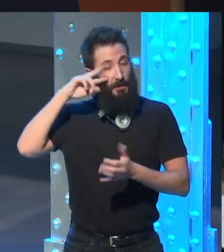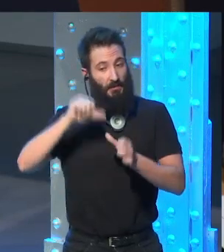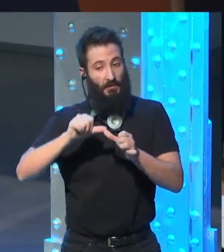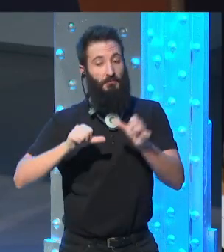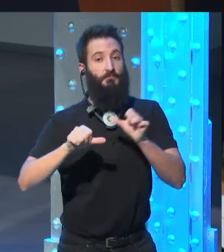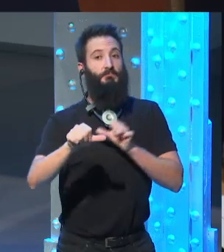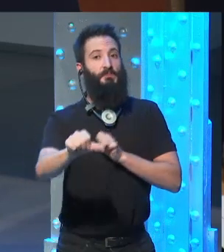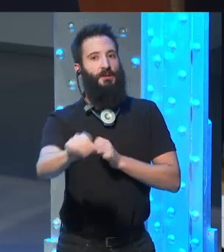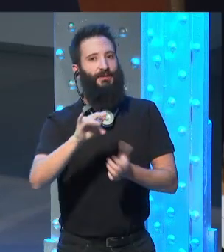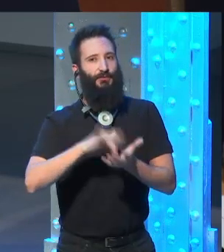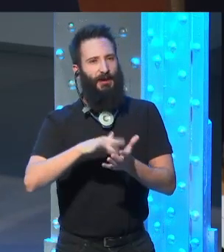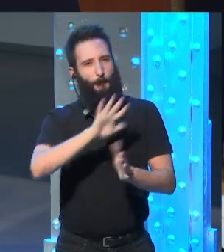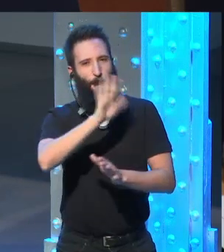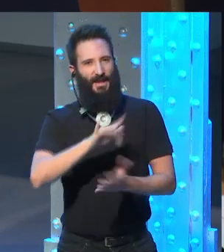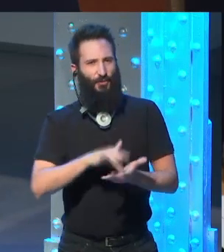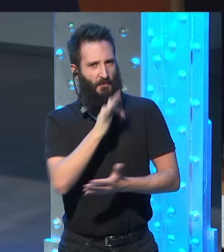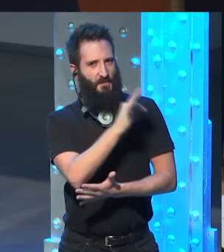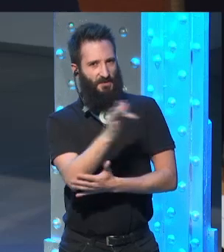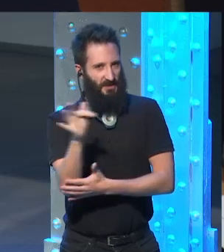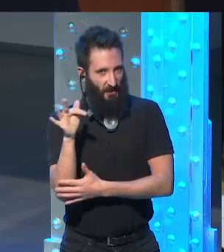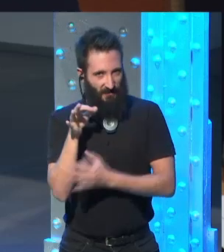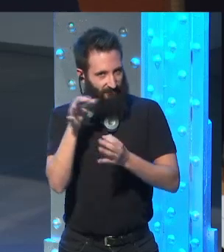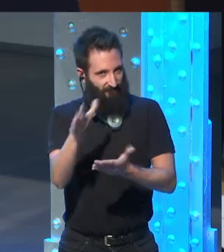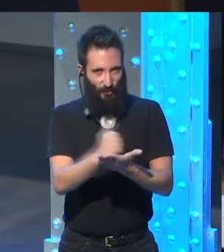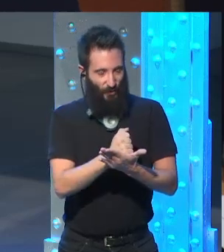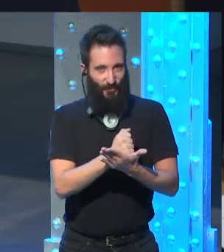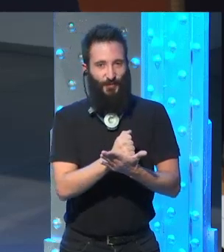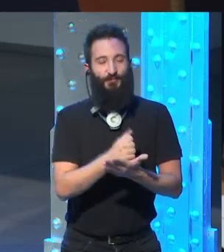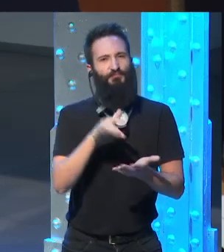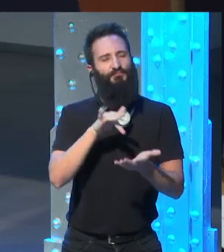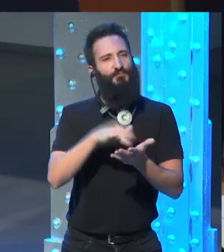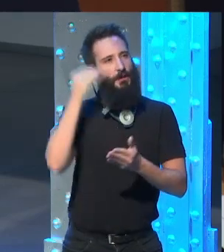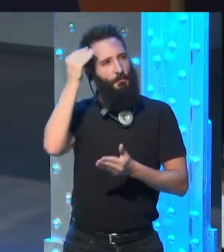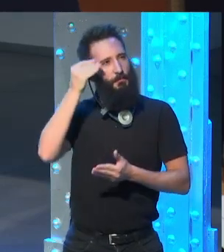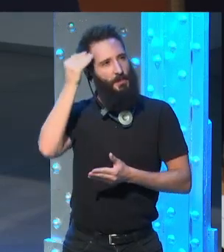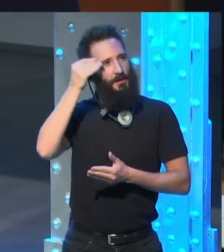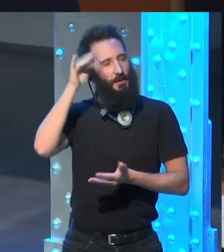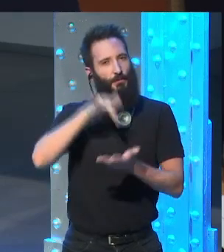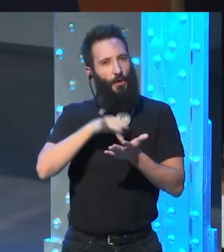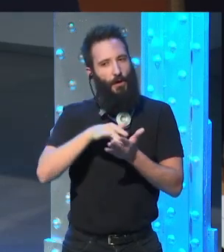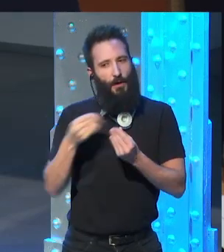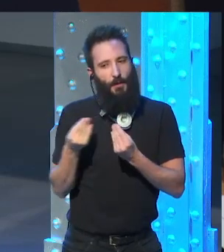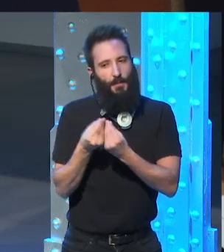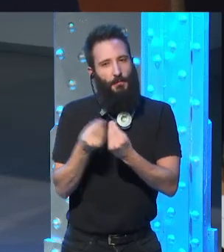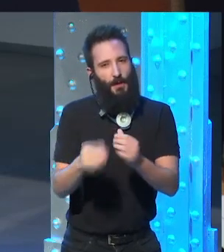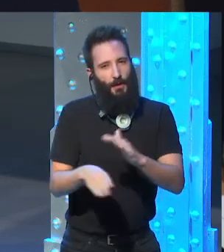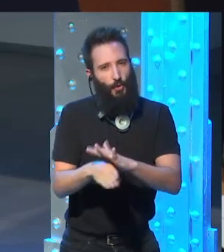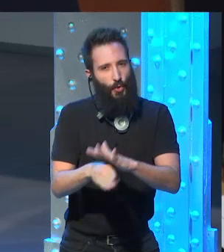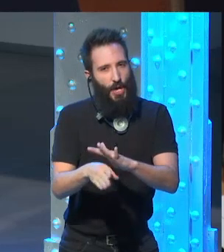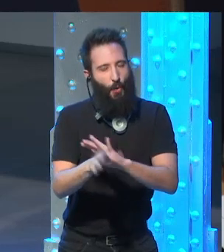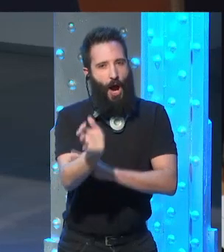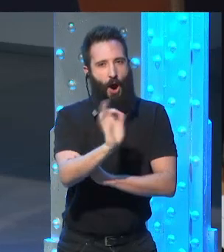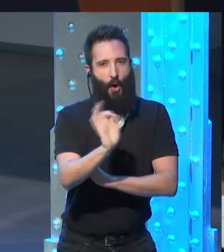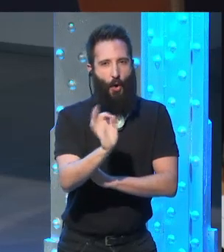habéis, que parece que ha sido satisfactoria en todos los casos, os habéis planteado seguir en esta línea,